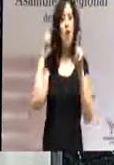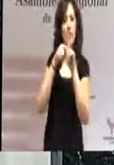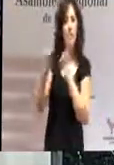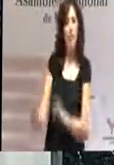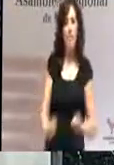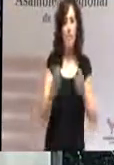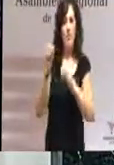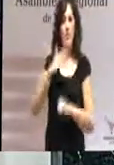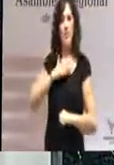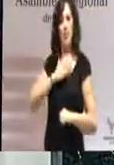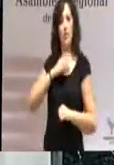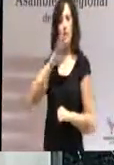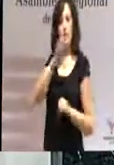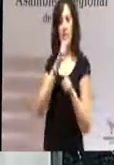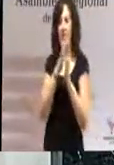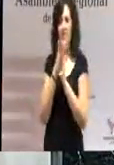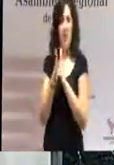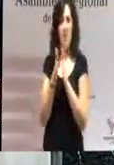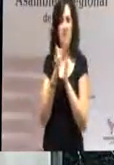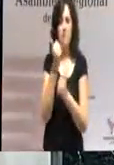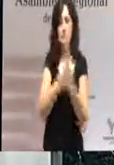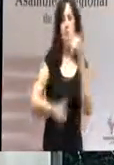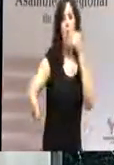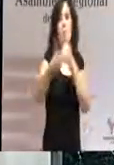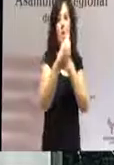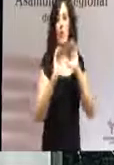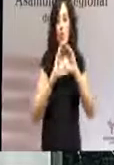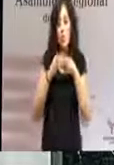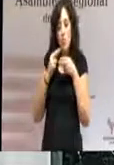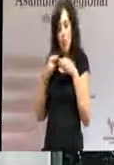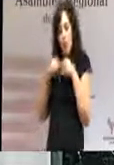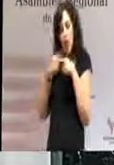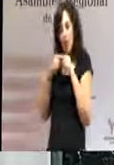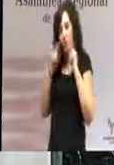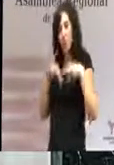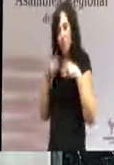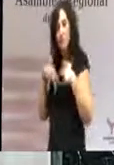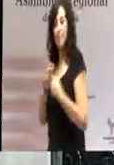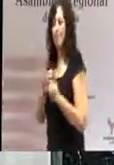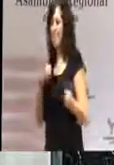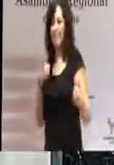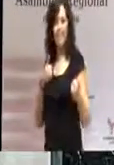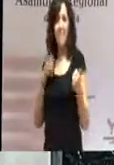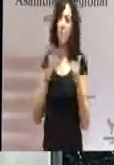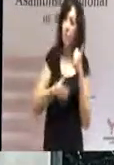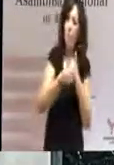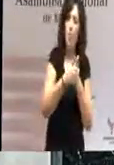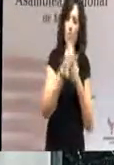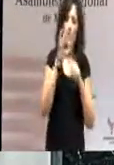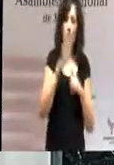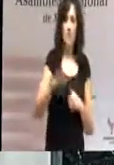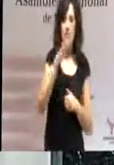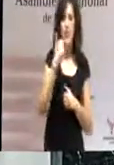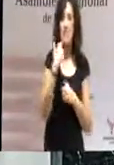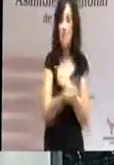patriotismo por encima del partidismo. El informe FOESA apunta a tasas de pobreza